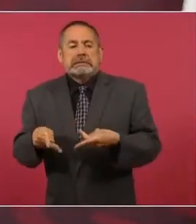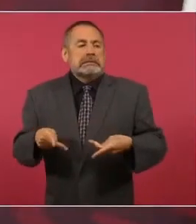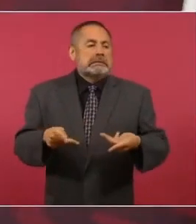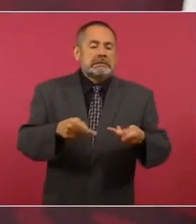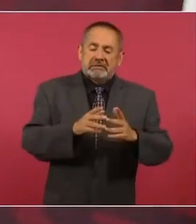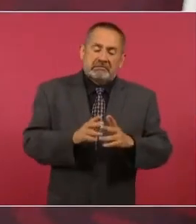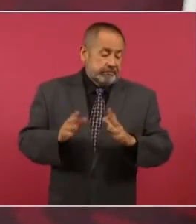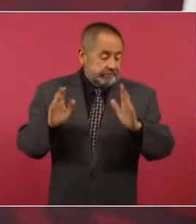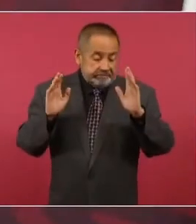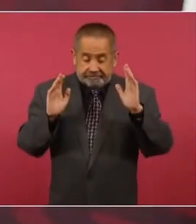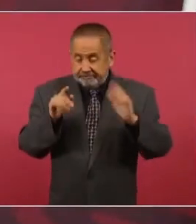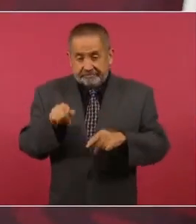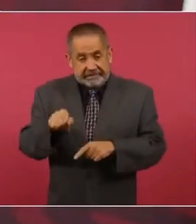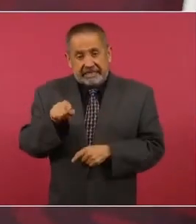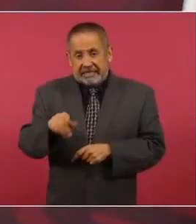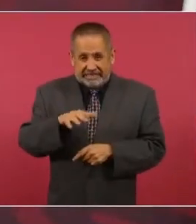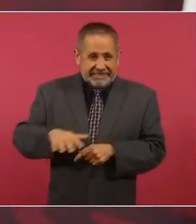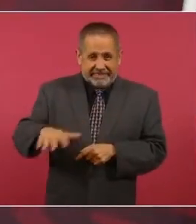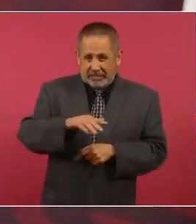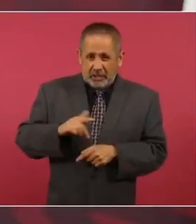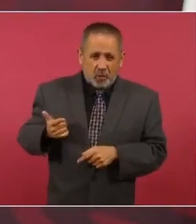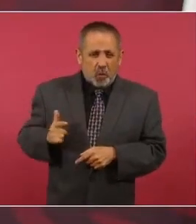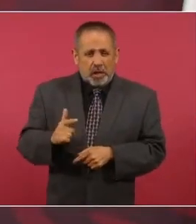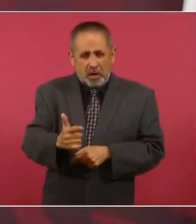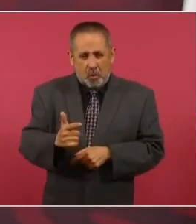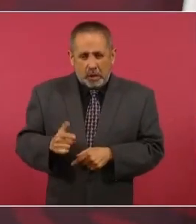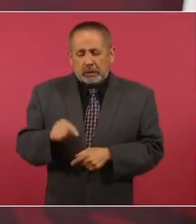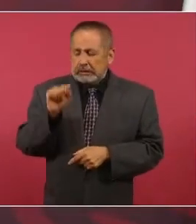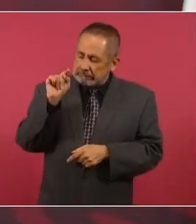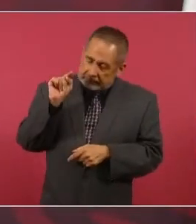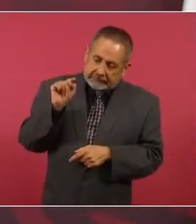por alguna razón ahí se